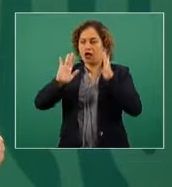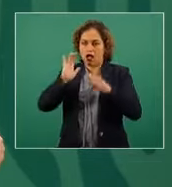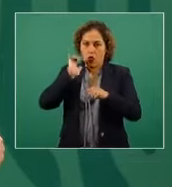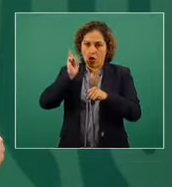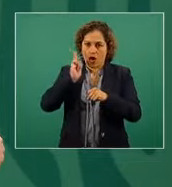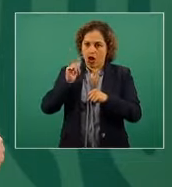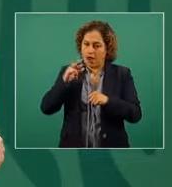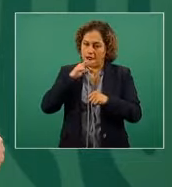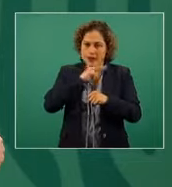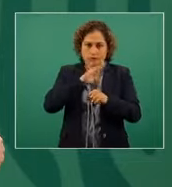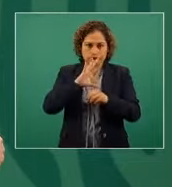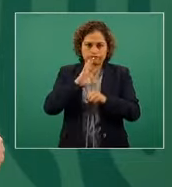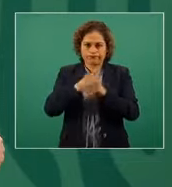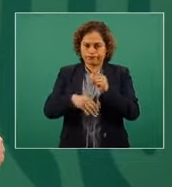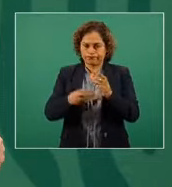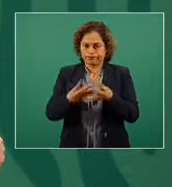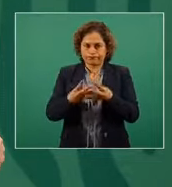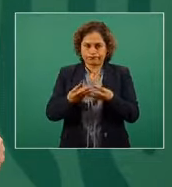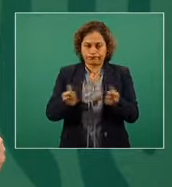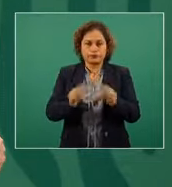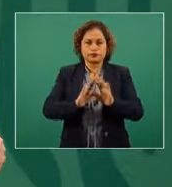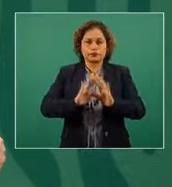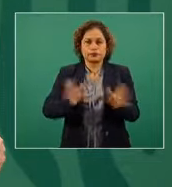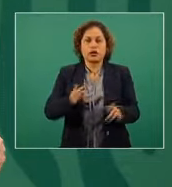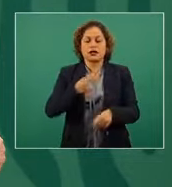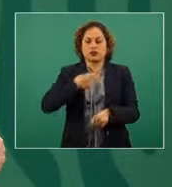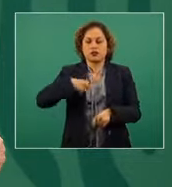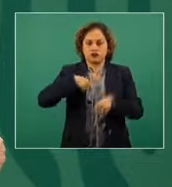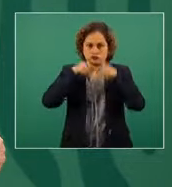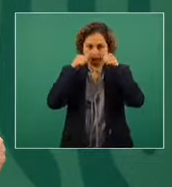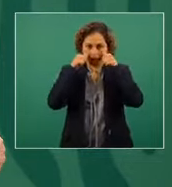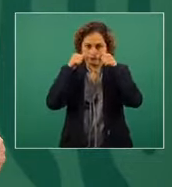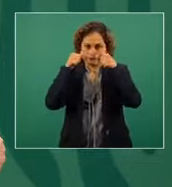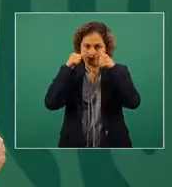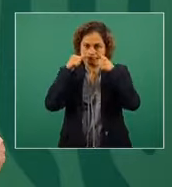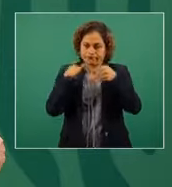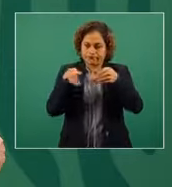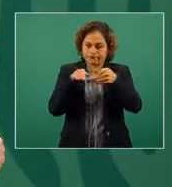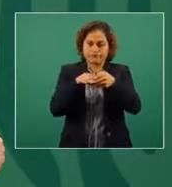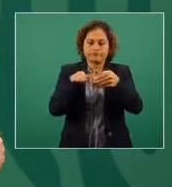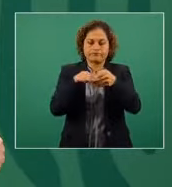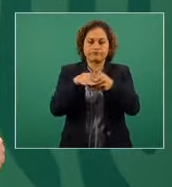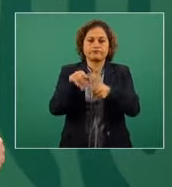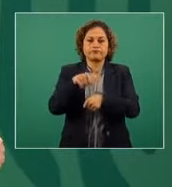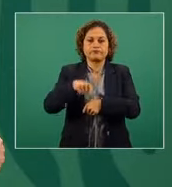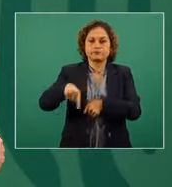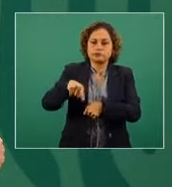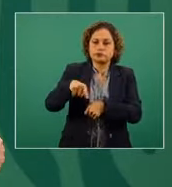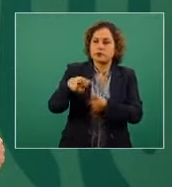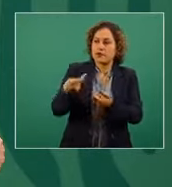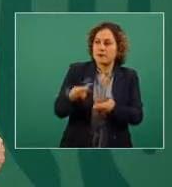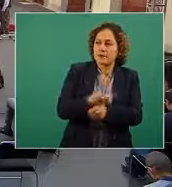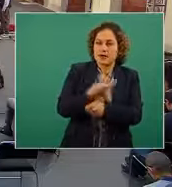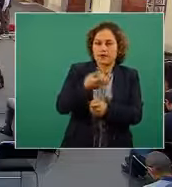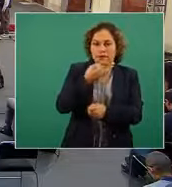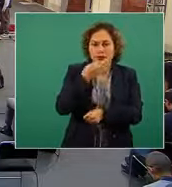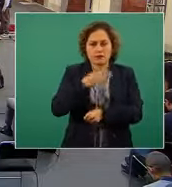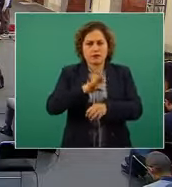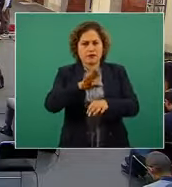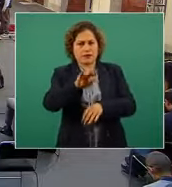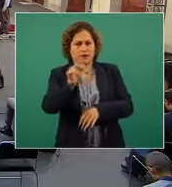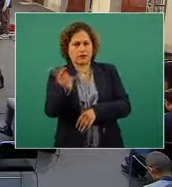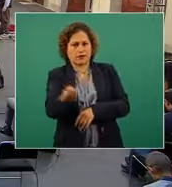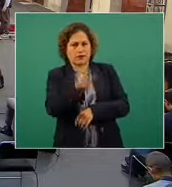Hemos estado atentos constantemente para que no falten los medicamentos. ¿Las compras se han dado a